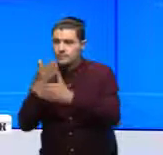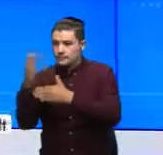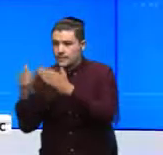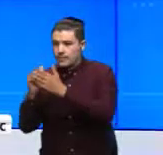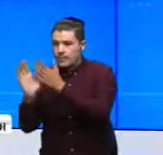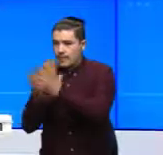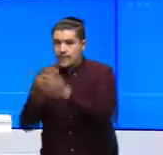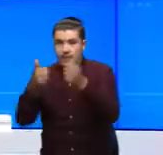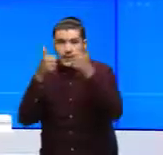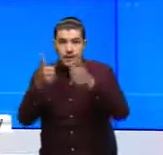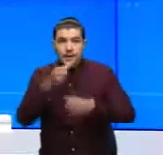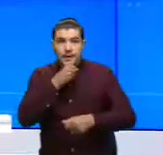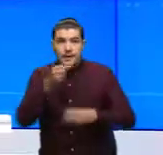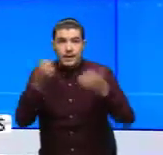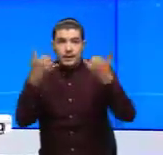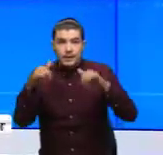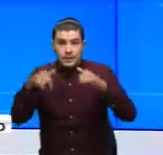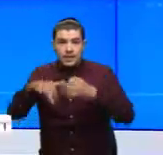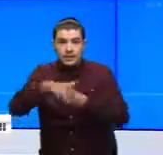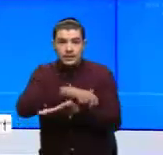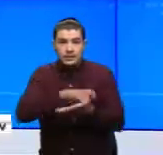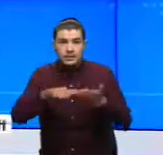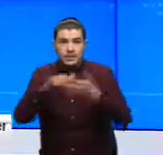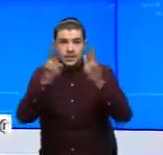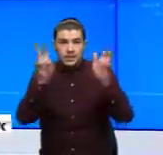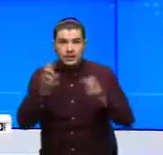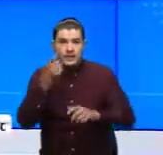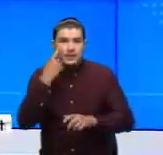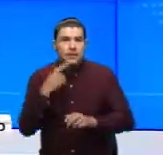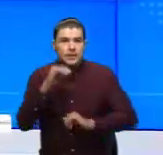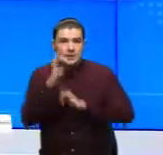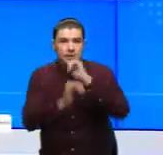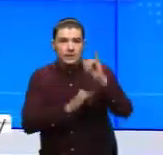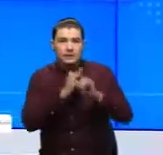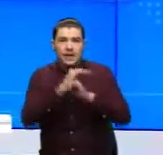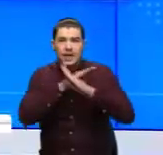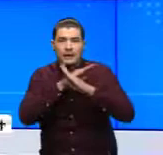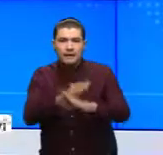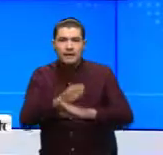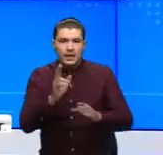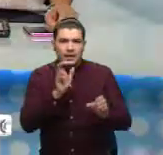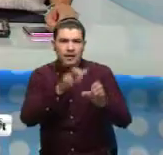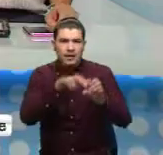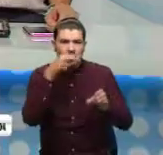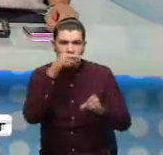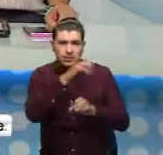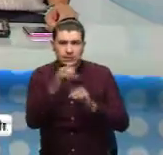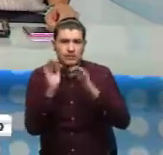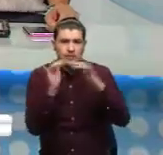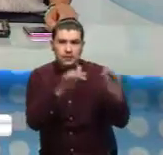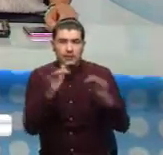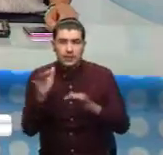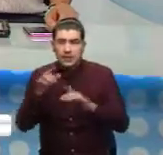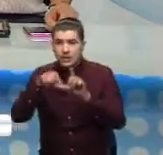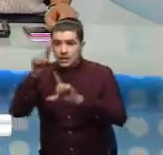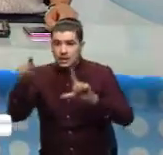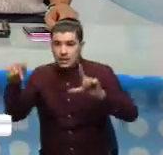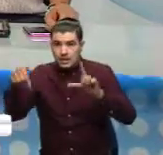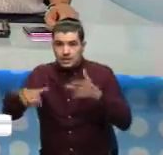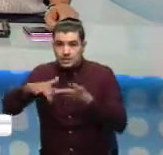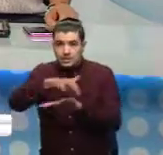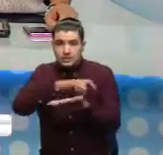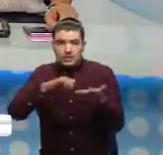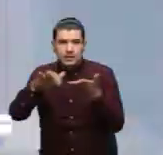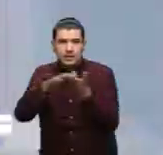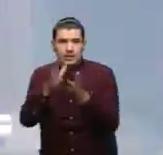y buenas noticias se registran en santander en el marco del día internacional contra el reclutamiento de menores las cifras indican jon que en santander